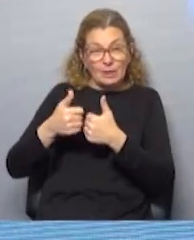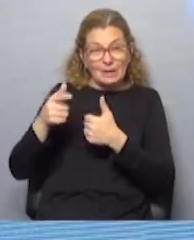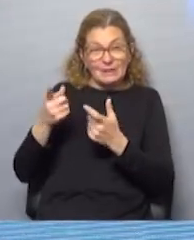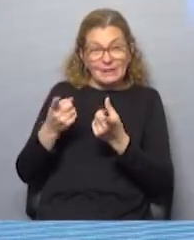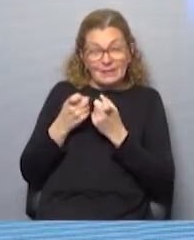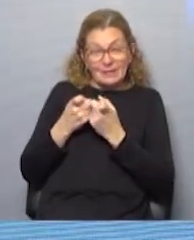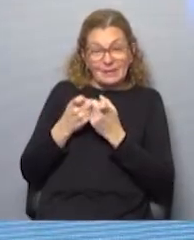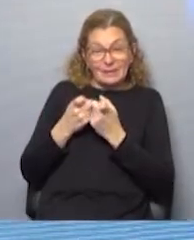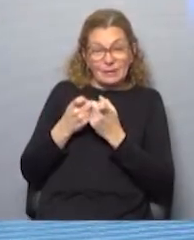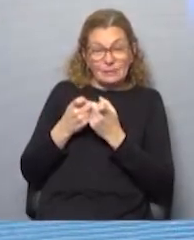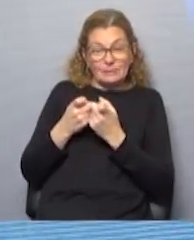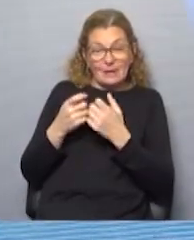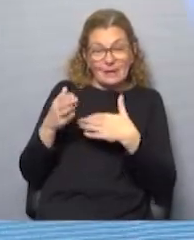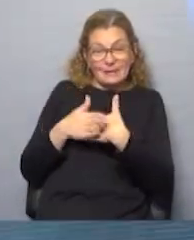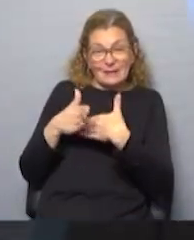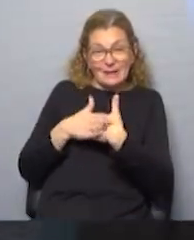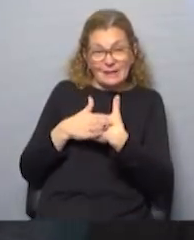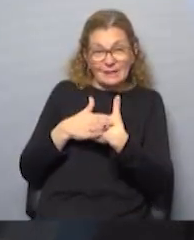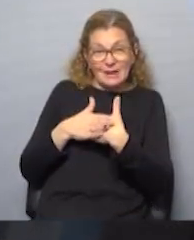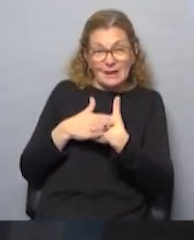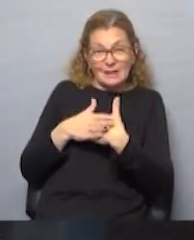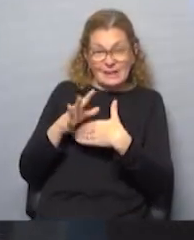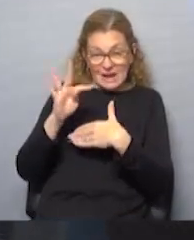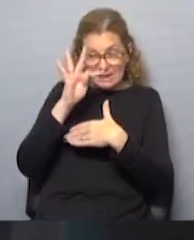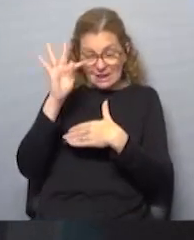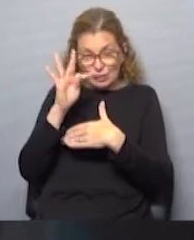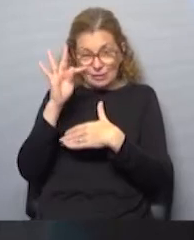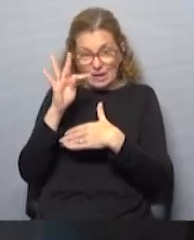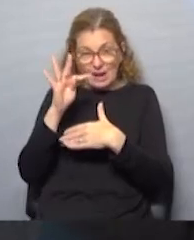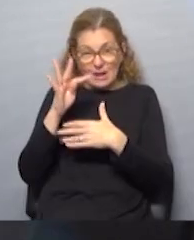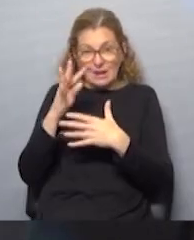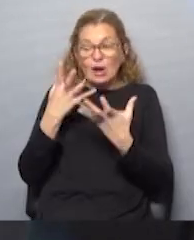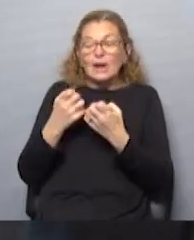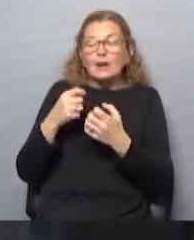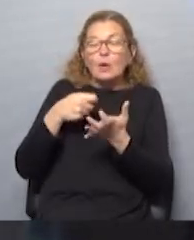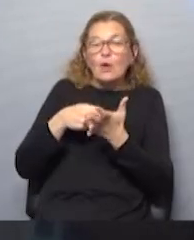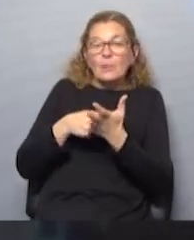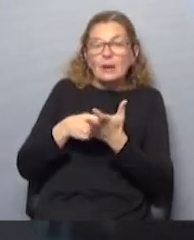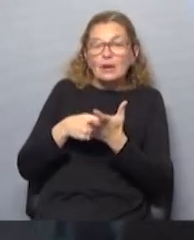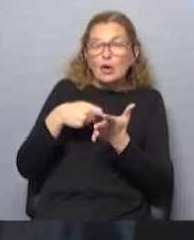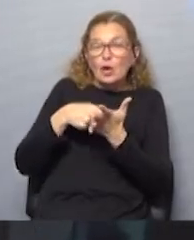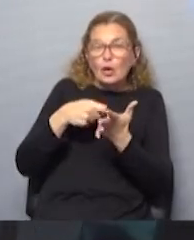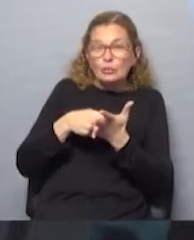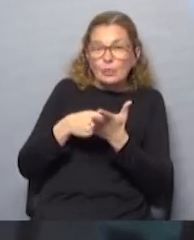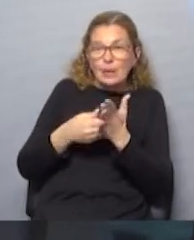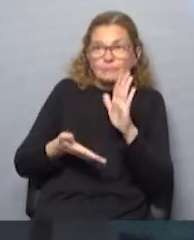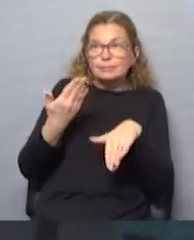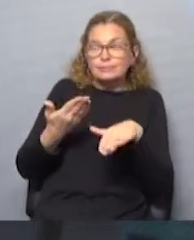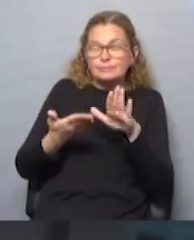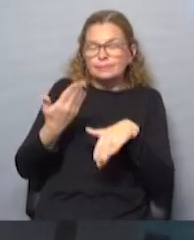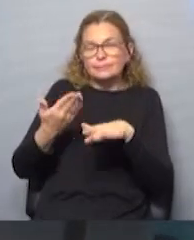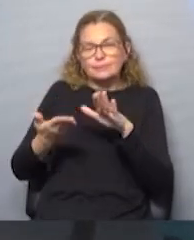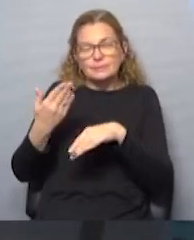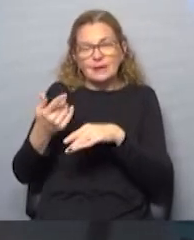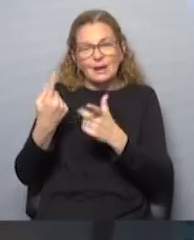decía que tenemos que estar más cerca de los bordes tecnológicos de la maquinaria que queremos comprar entonces los costos son y disparando entonces va a